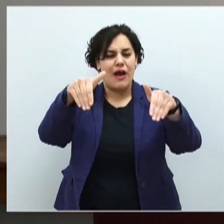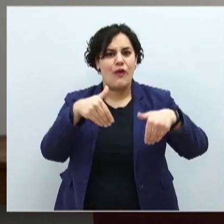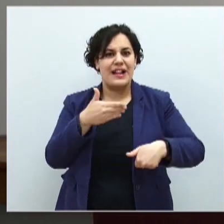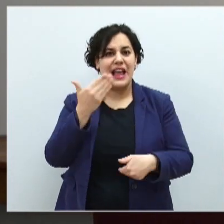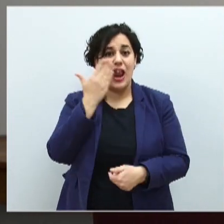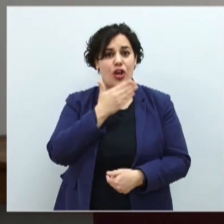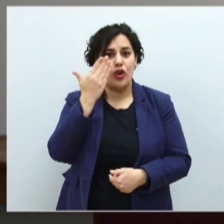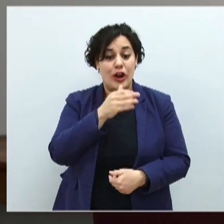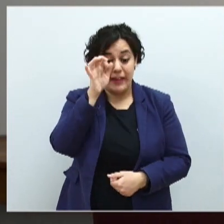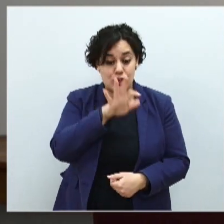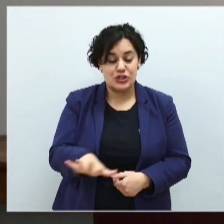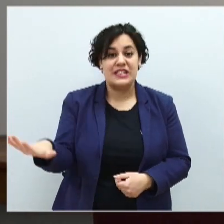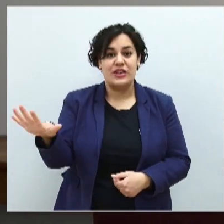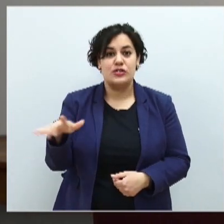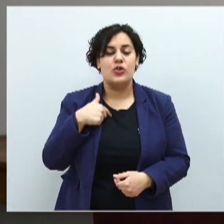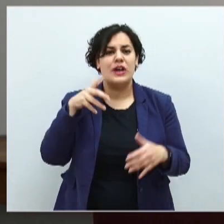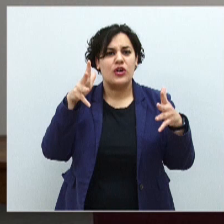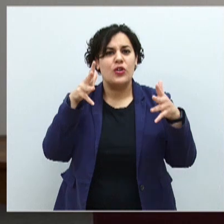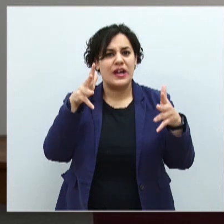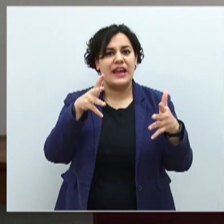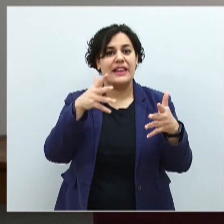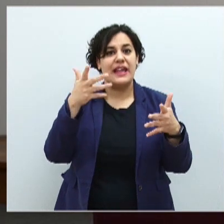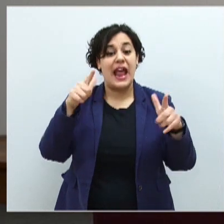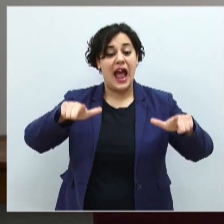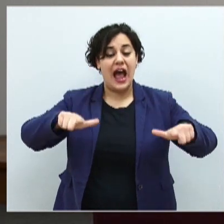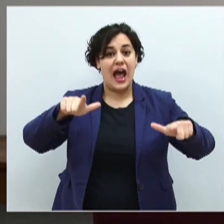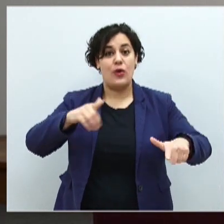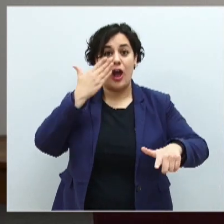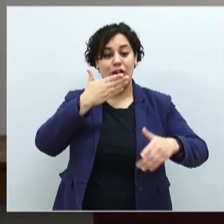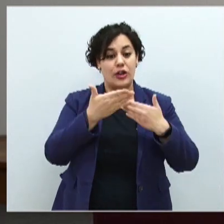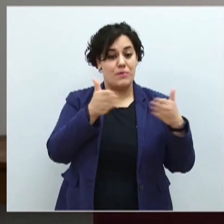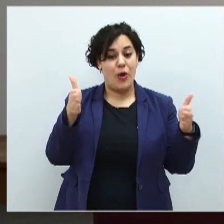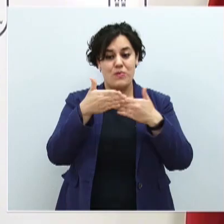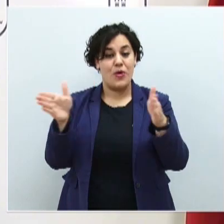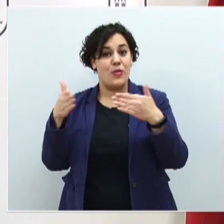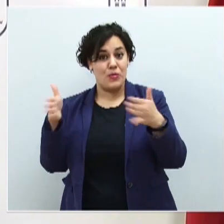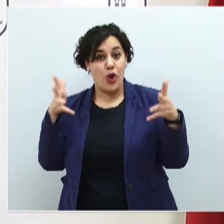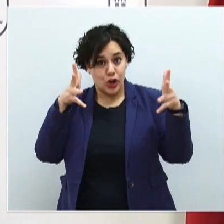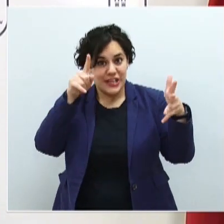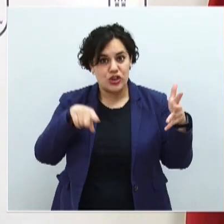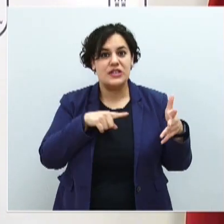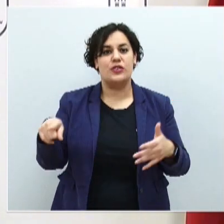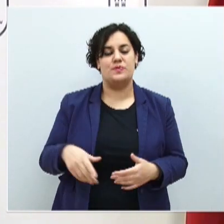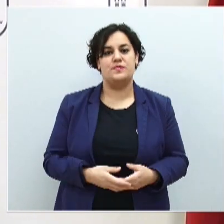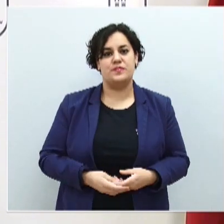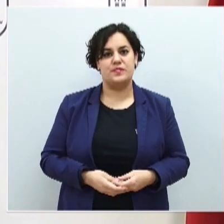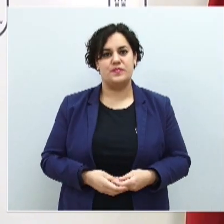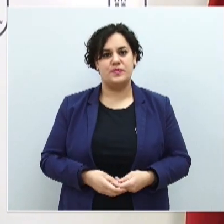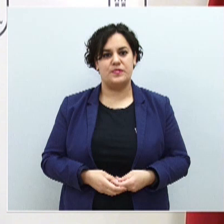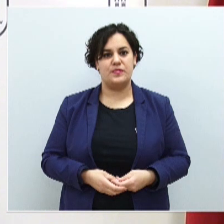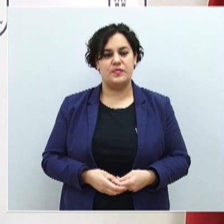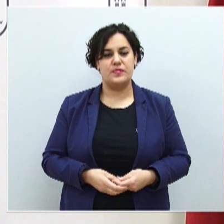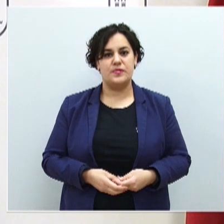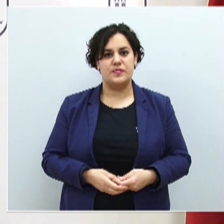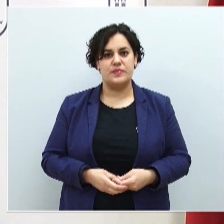niños y si considera que sería conveniente la reapertura de las aulas cuando se vayan aliviando las medidas restrictivas. Es un tema que se tiene que barajar a